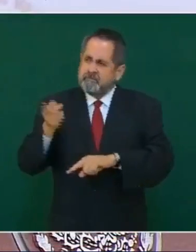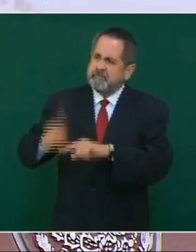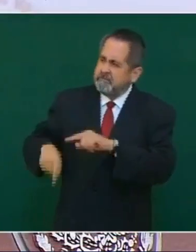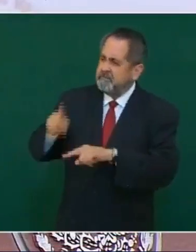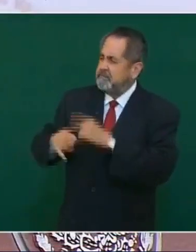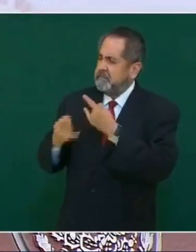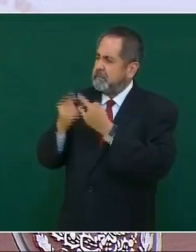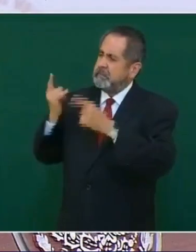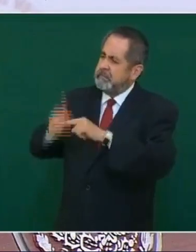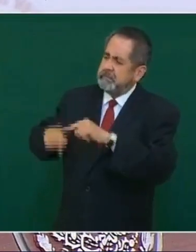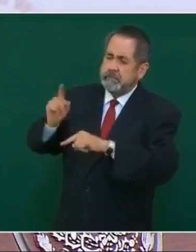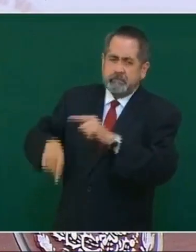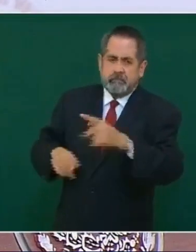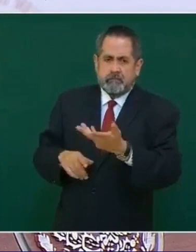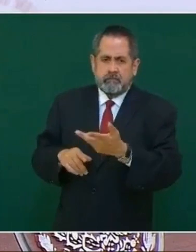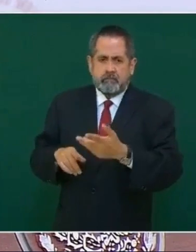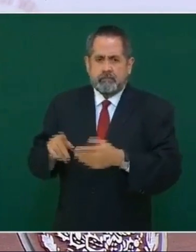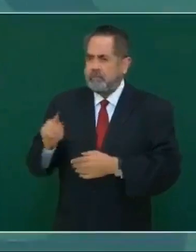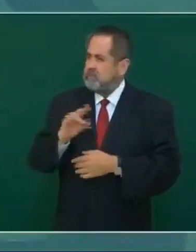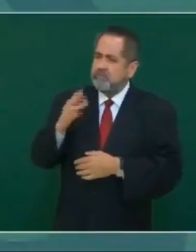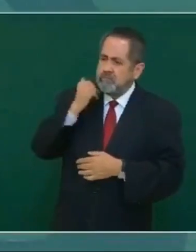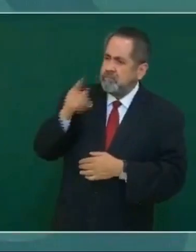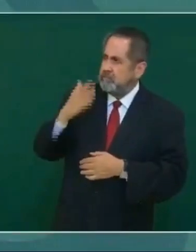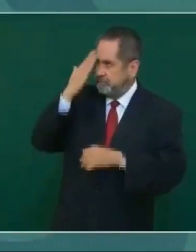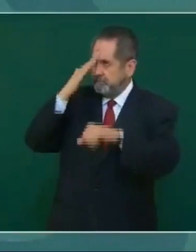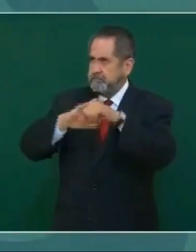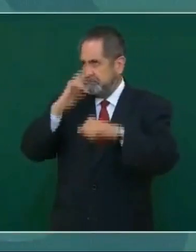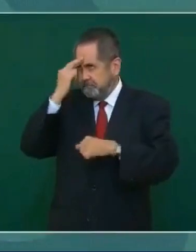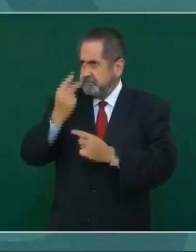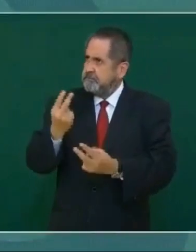hasta el derecho a la memoria,